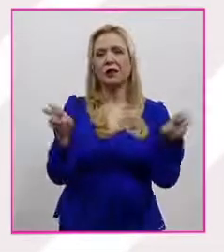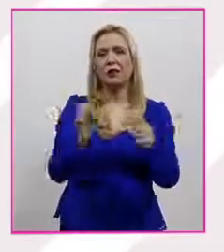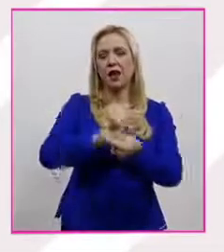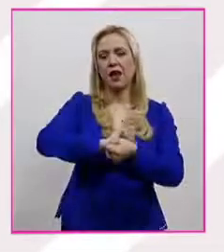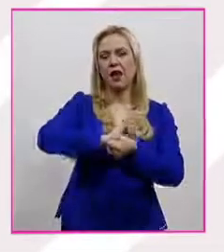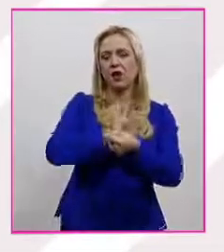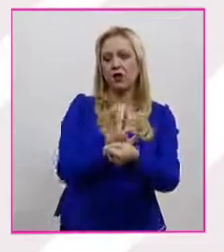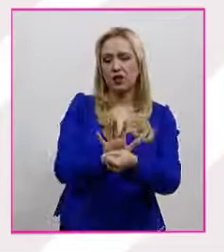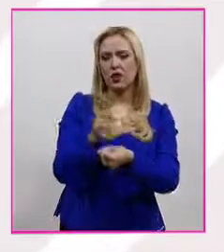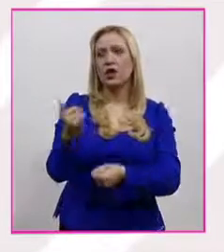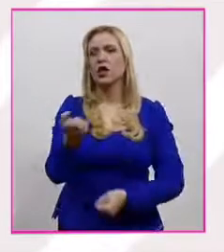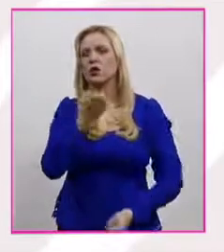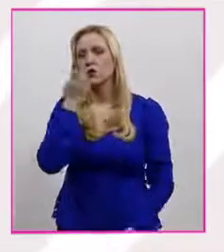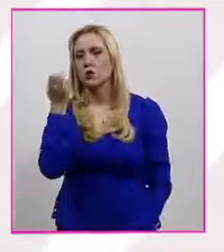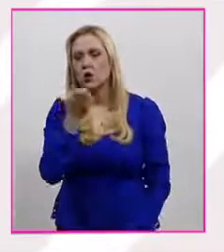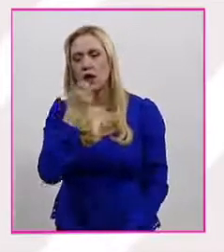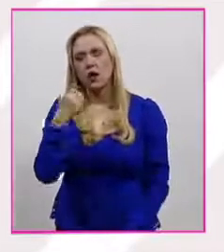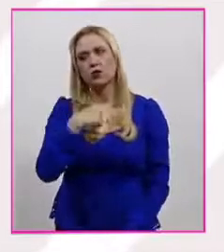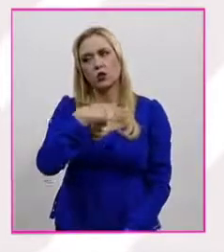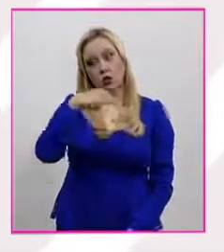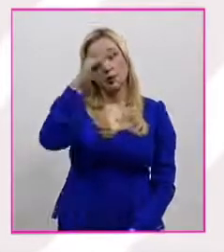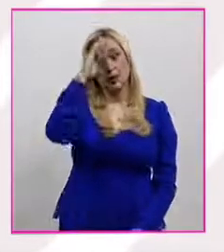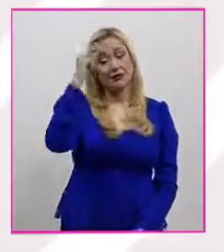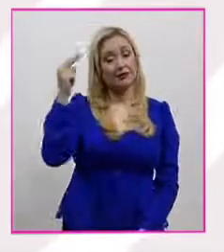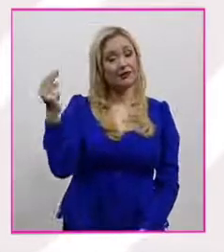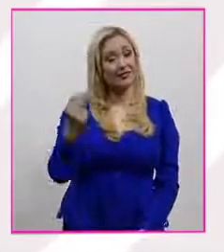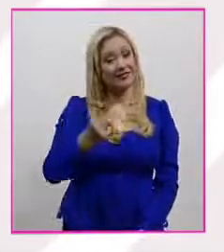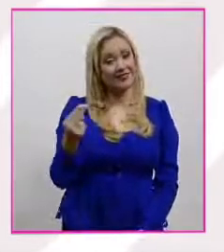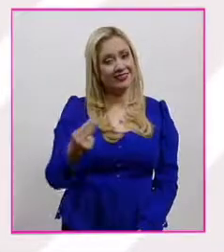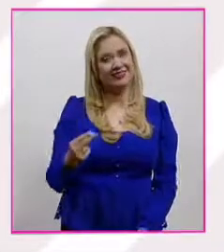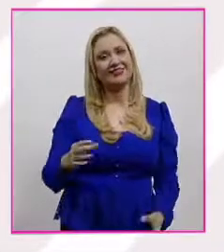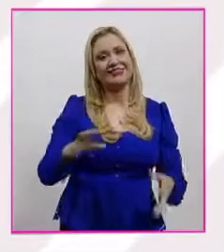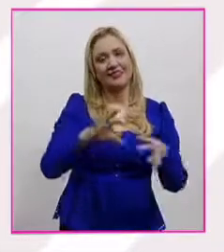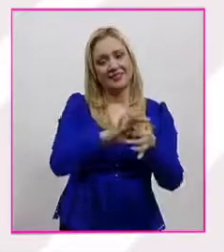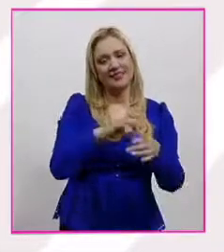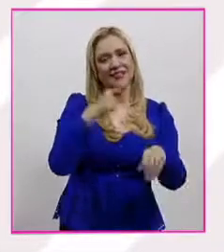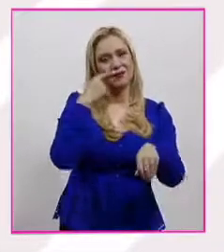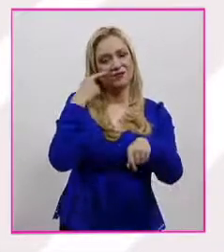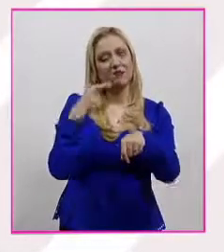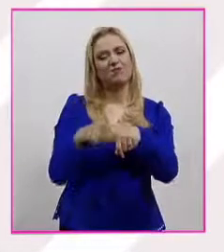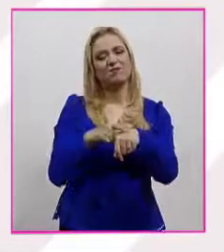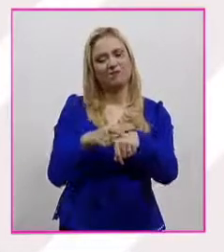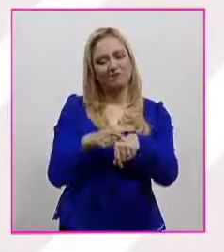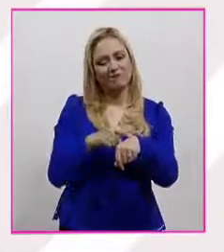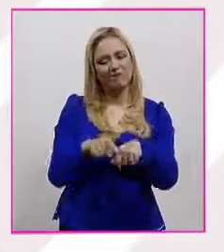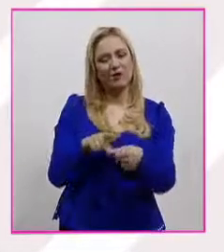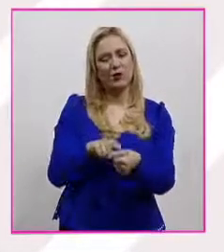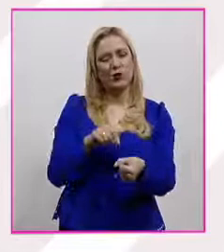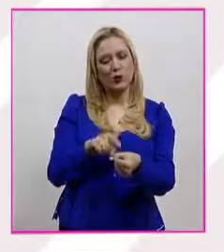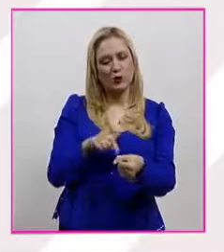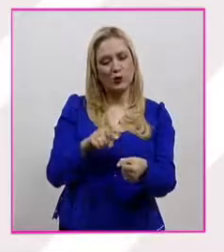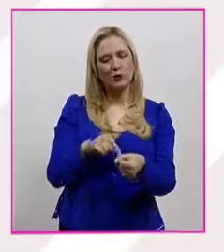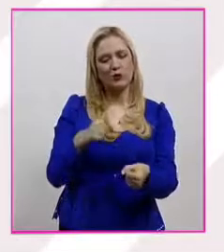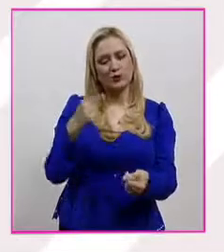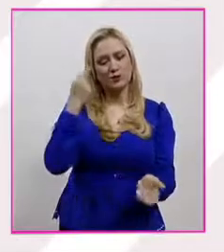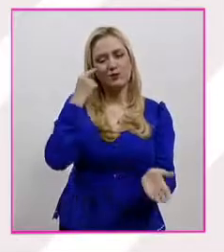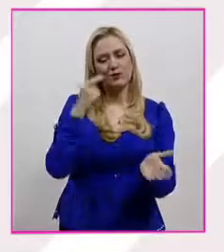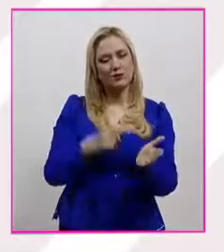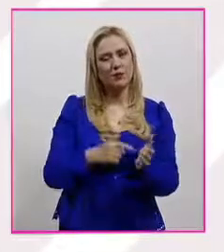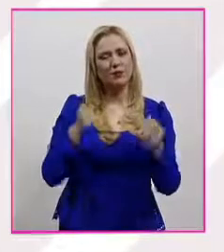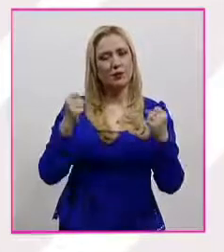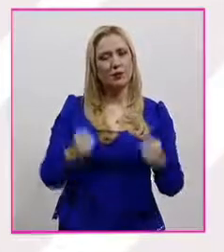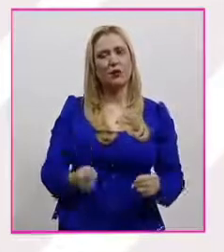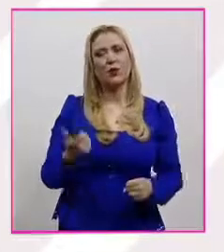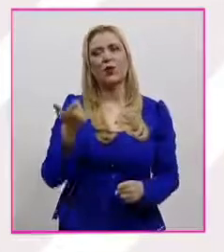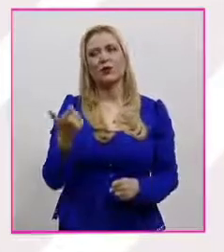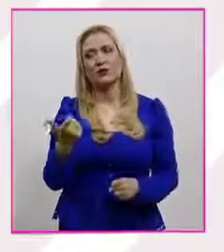que pues adivino, necesariamente está relacionado también con un tema de tonalidad de piel y de recursos